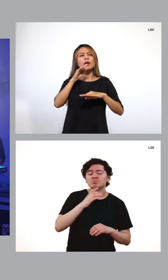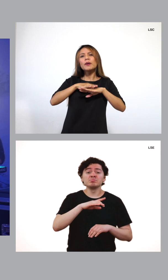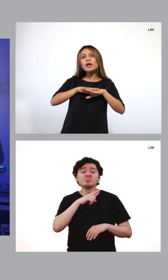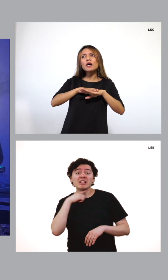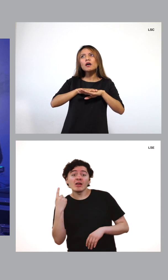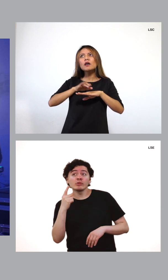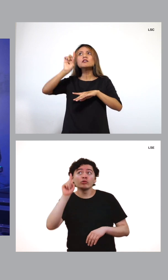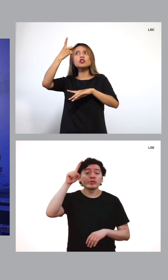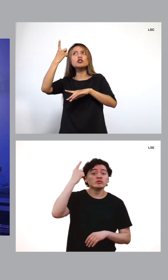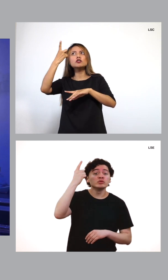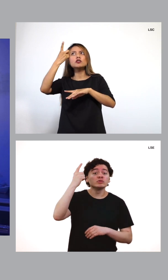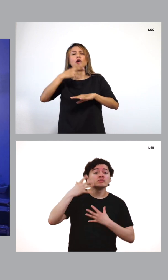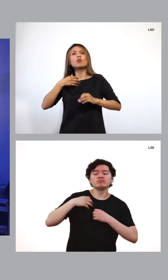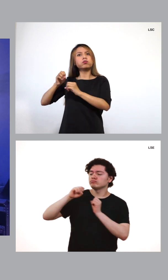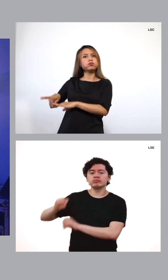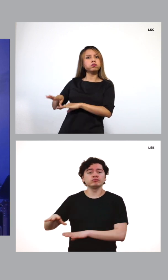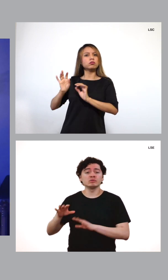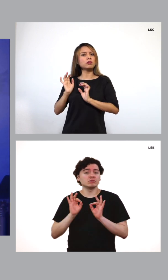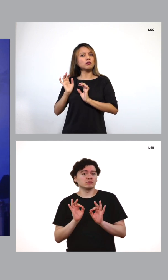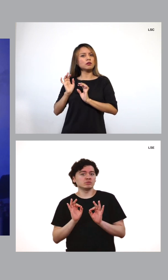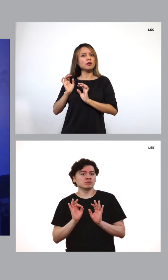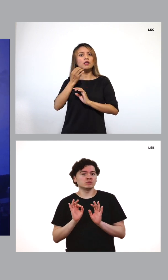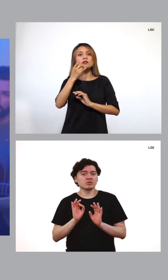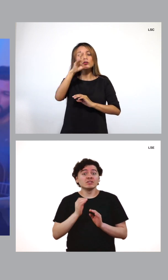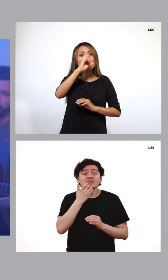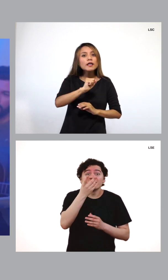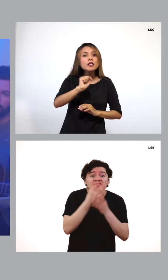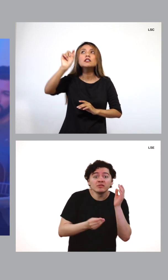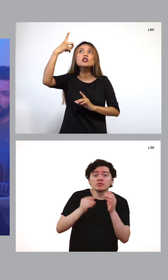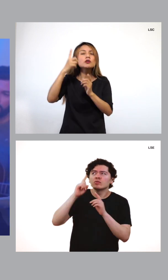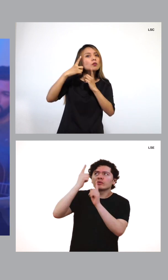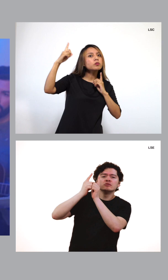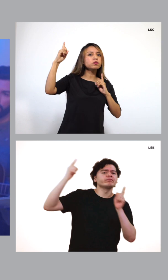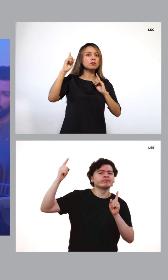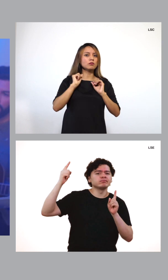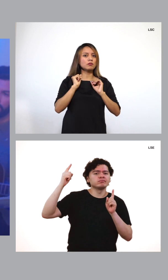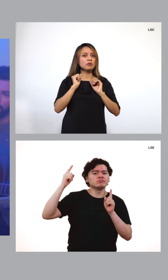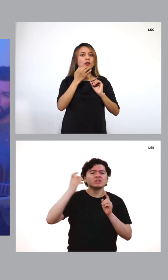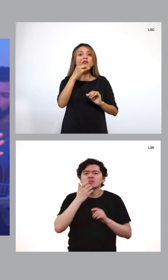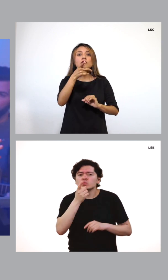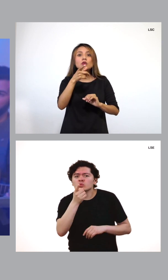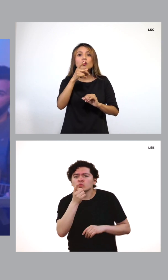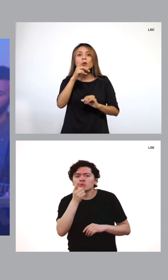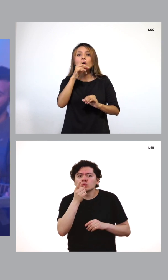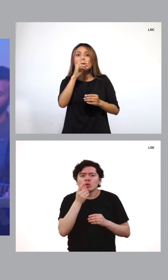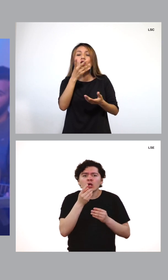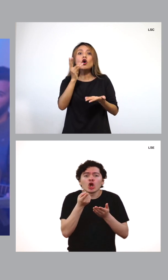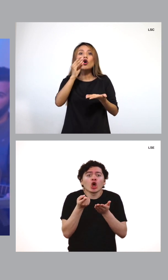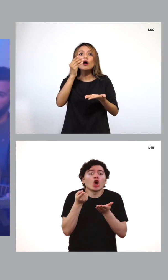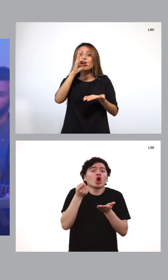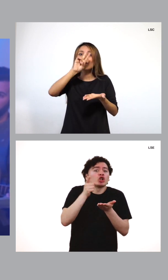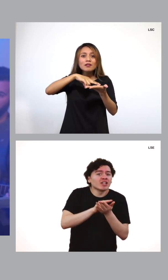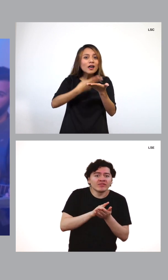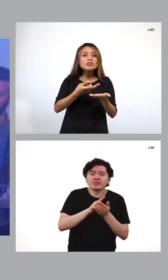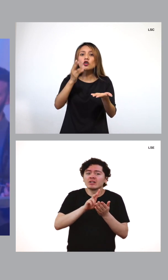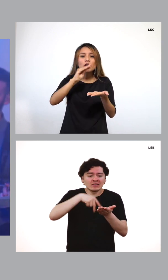te detesta. Que cuando fallas, Dios te rechaza. Que cuando te equivocas, el cielo gira su espalda. Y